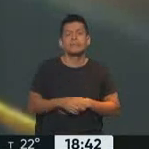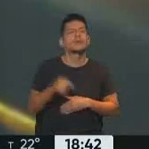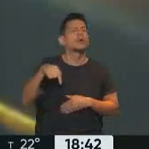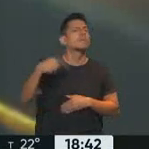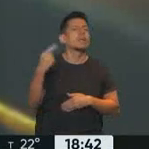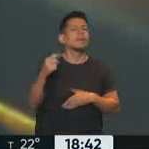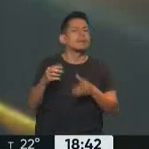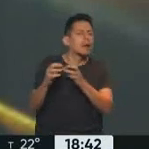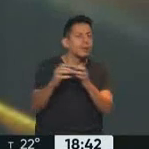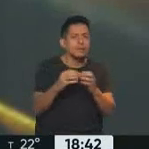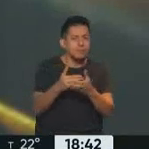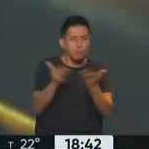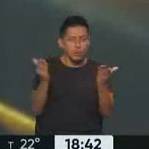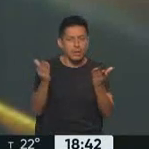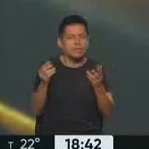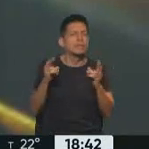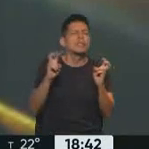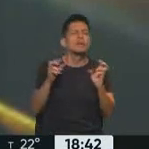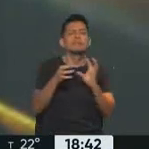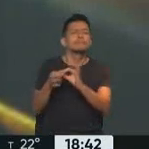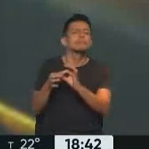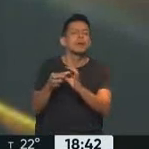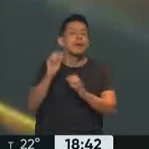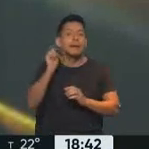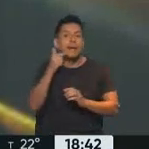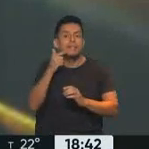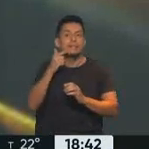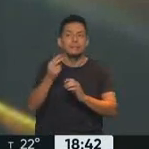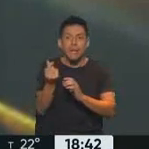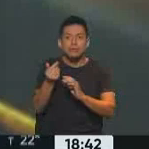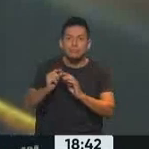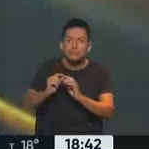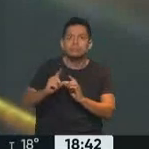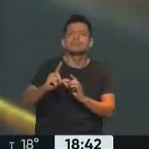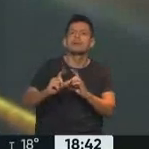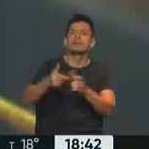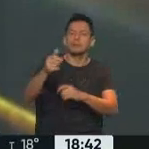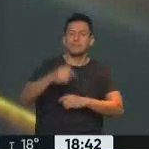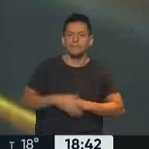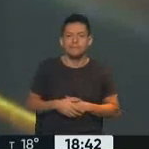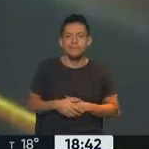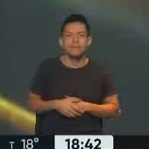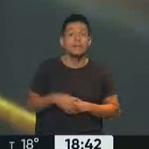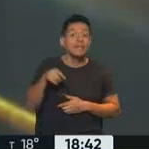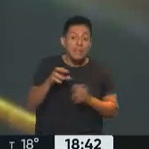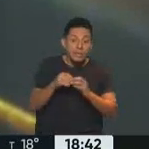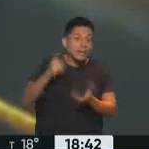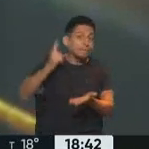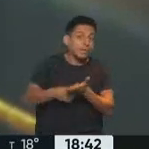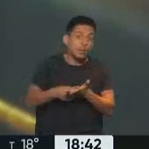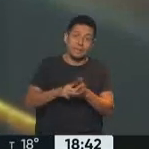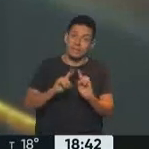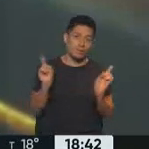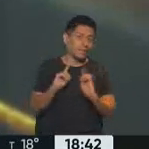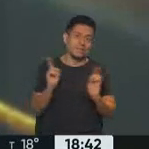la primera. Tiene que ver con la actualización del gas. Recordemos que estas actualizaciones, estas audiencias, Horacio, no son vinculantes. Con esto queremos